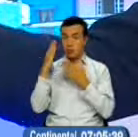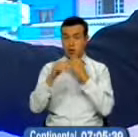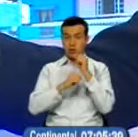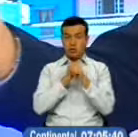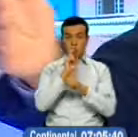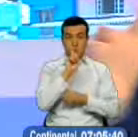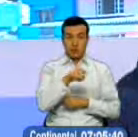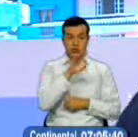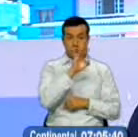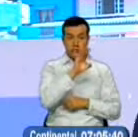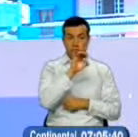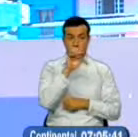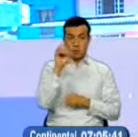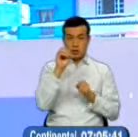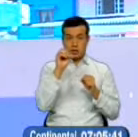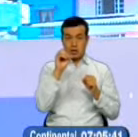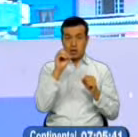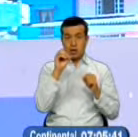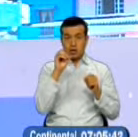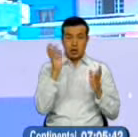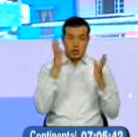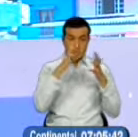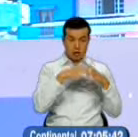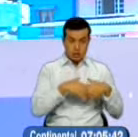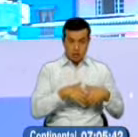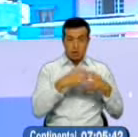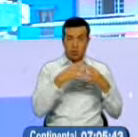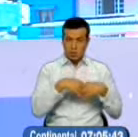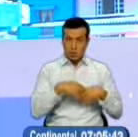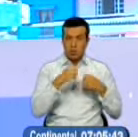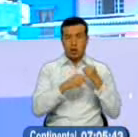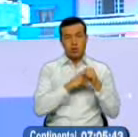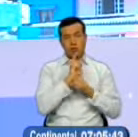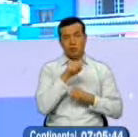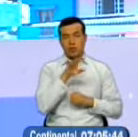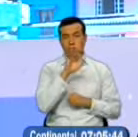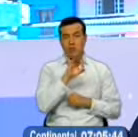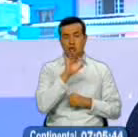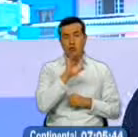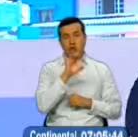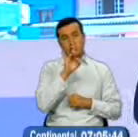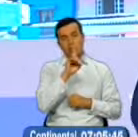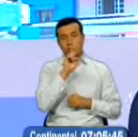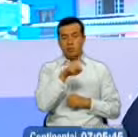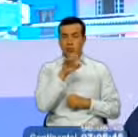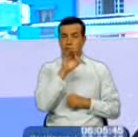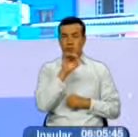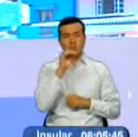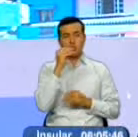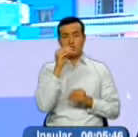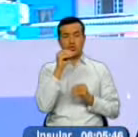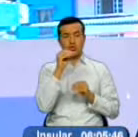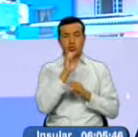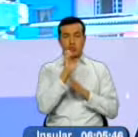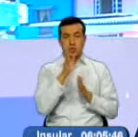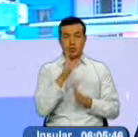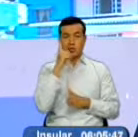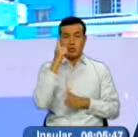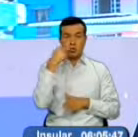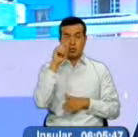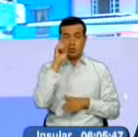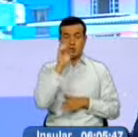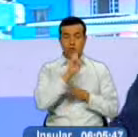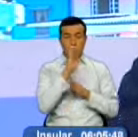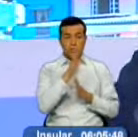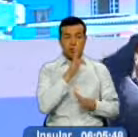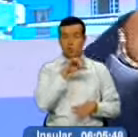años 90, en los años de la crisis profunda, la crisis del 98-99, que provocó un éxodo masivo de 1 millón de personas al